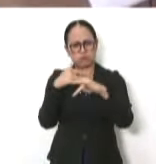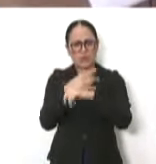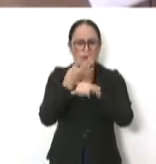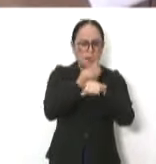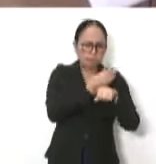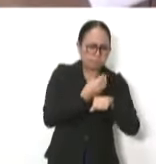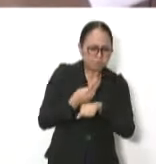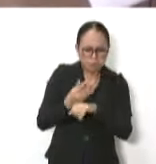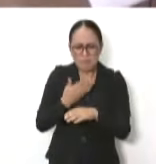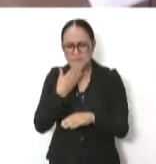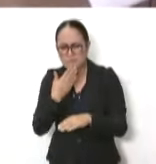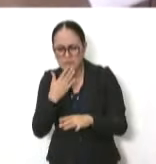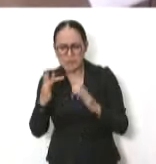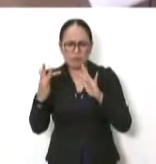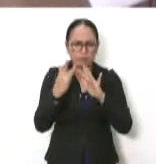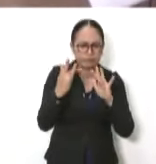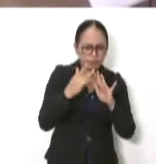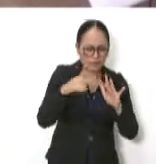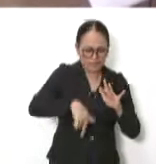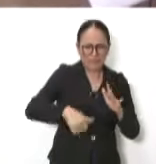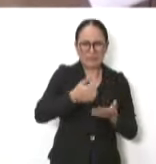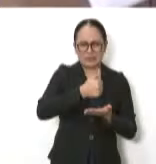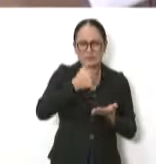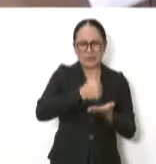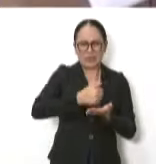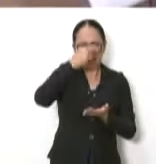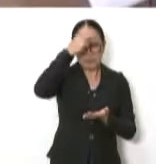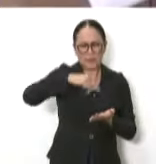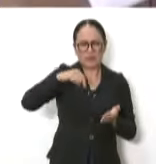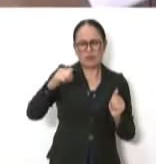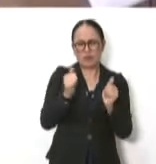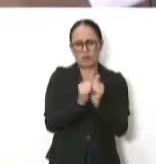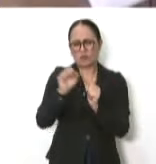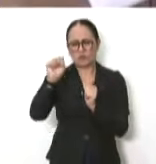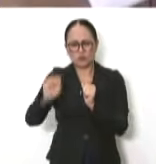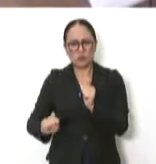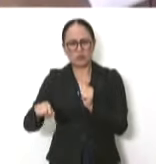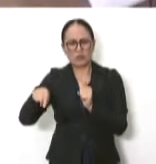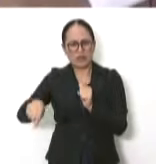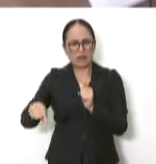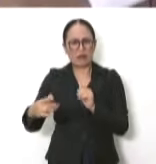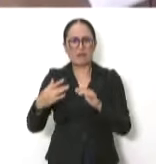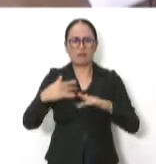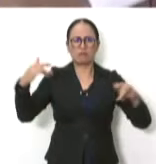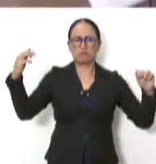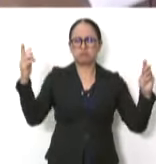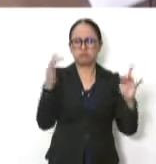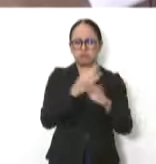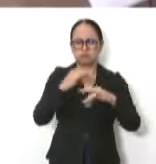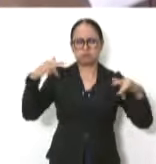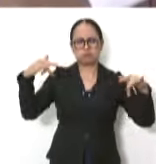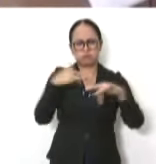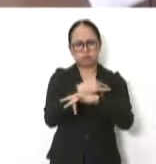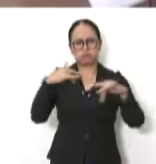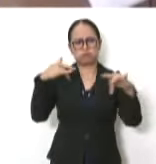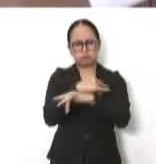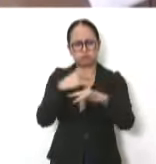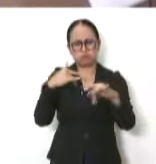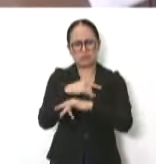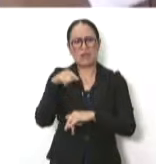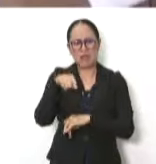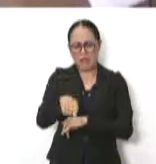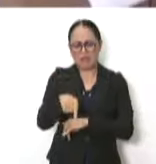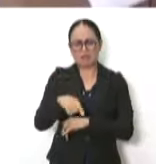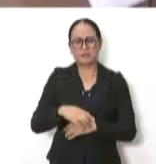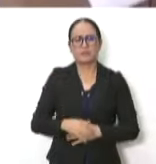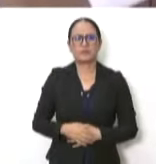mejorar la conectividad de la capital con el sur del país y agilizar el flujo vehicular que transita en la autopista